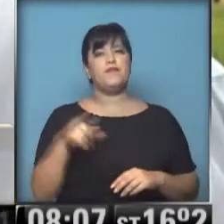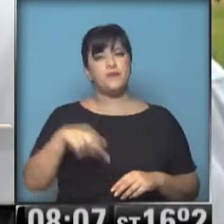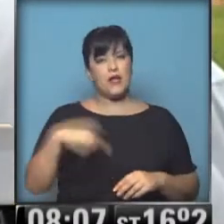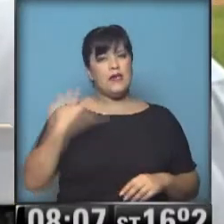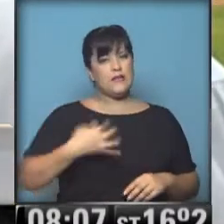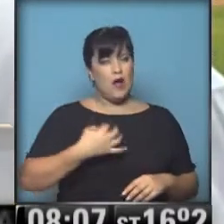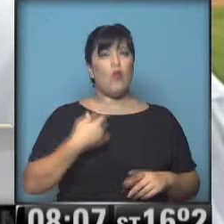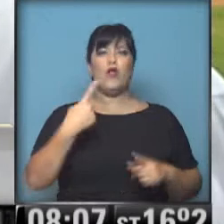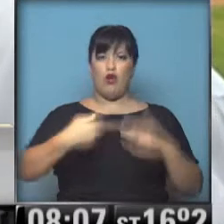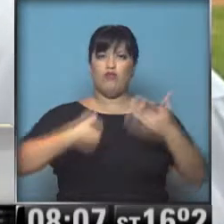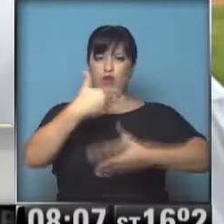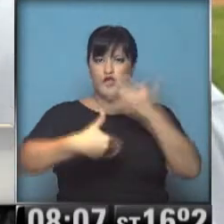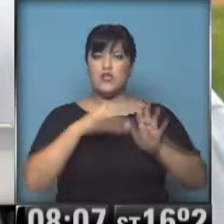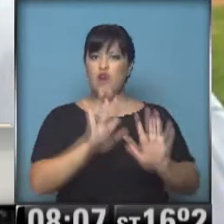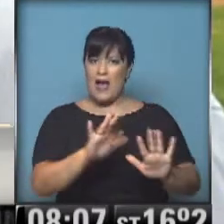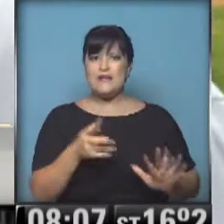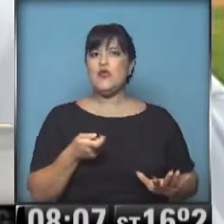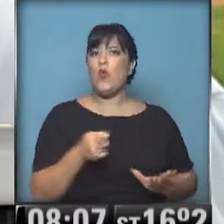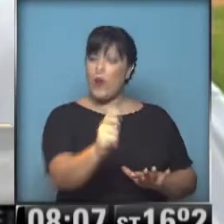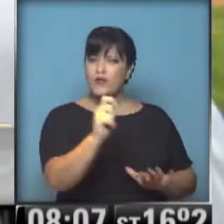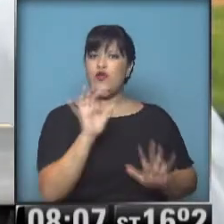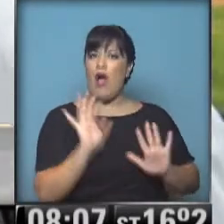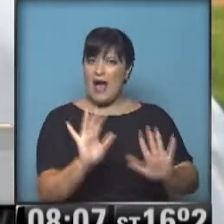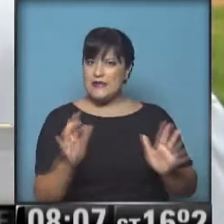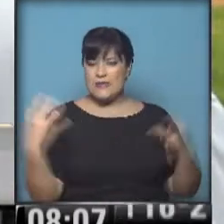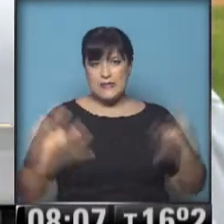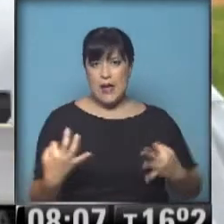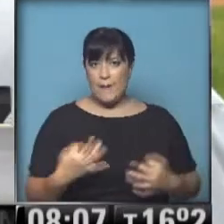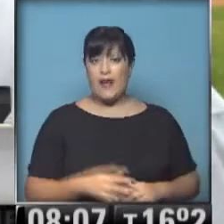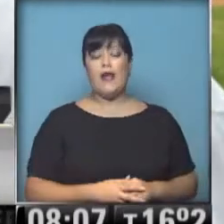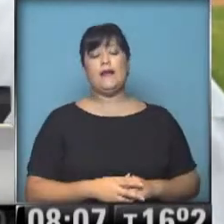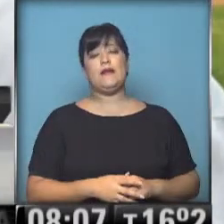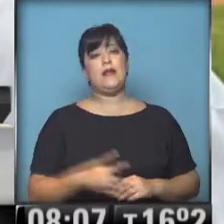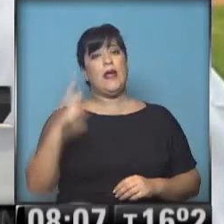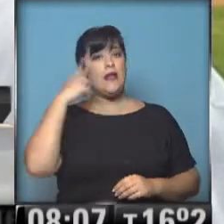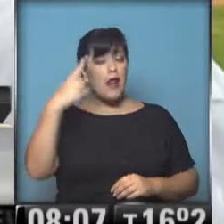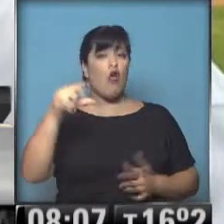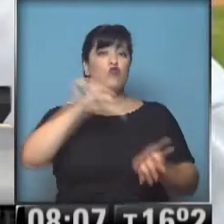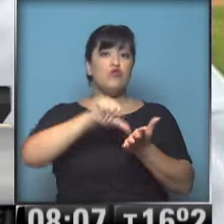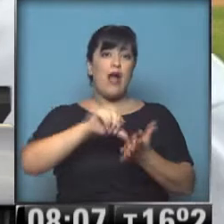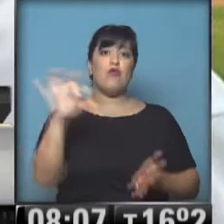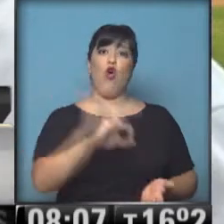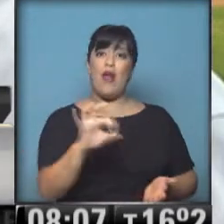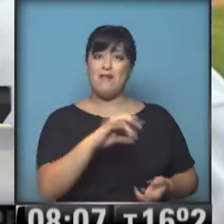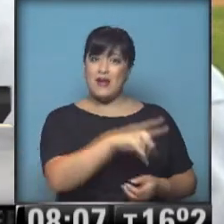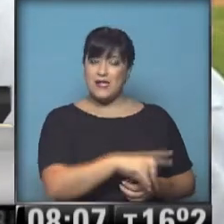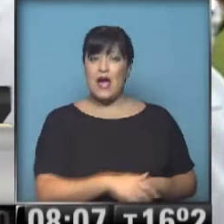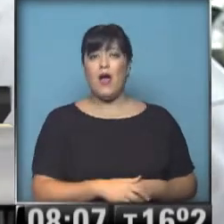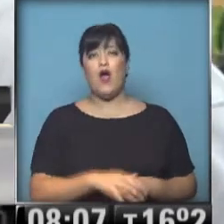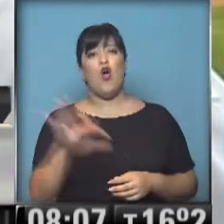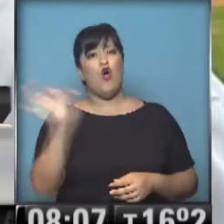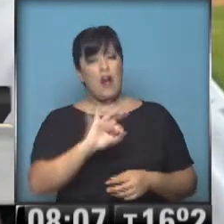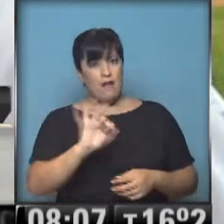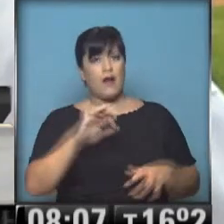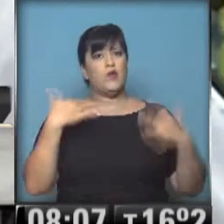adelante de estos procesos en cada rincón del país y creo que bueno más allá de que olavarría viene con un con un sismo